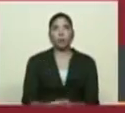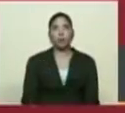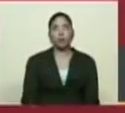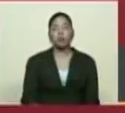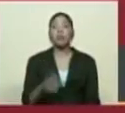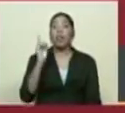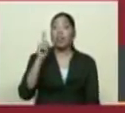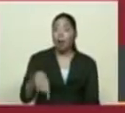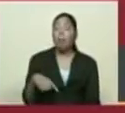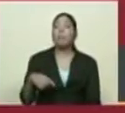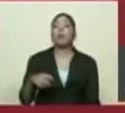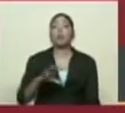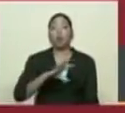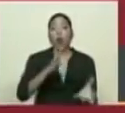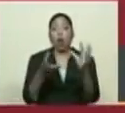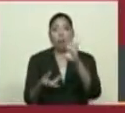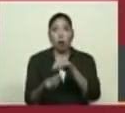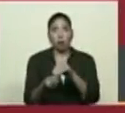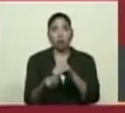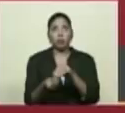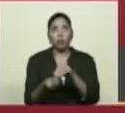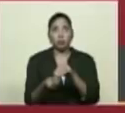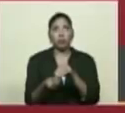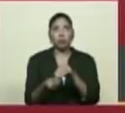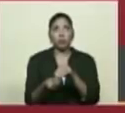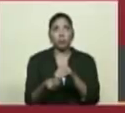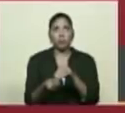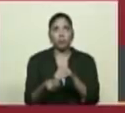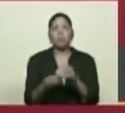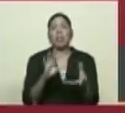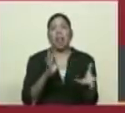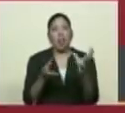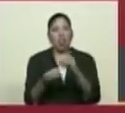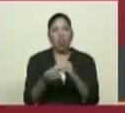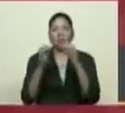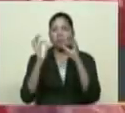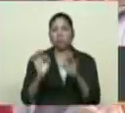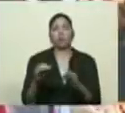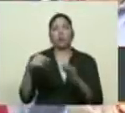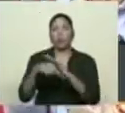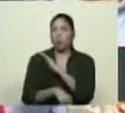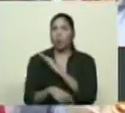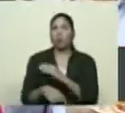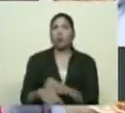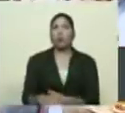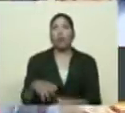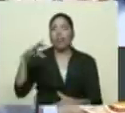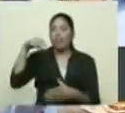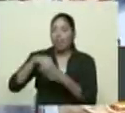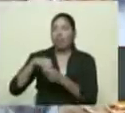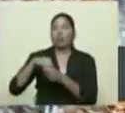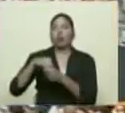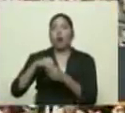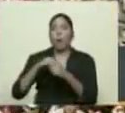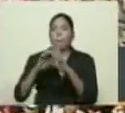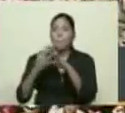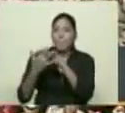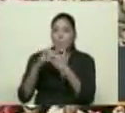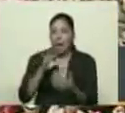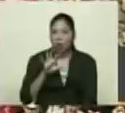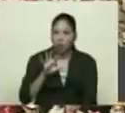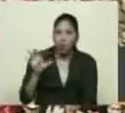de abastecimiento y producción, y que los CLAC sean una gran revolución comunera adentro del barrio, adentro del